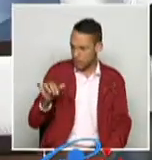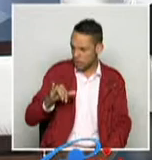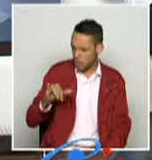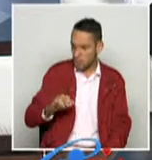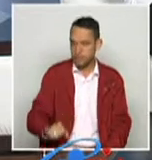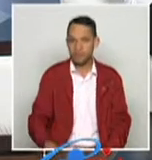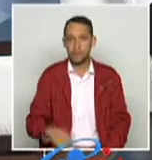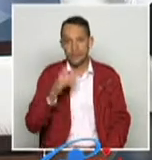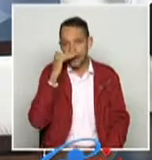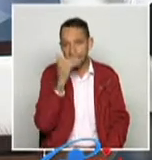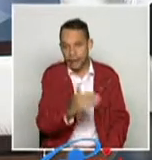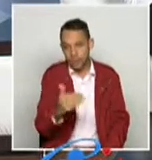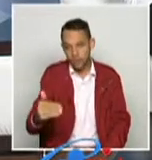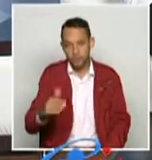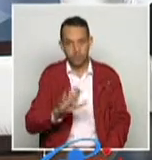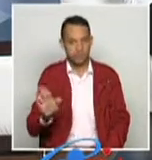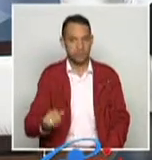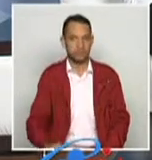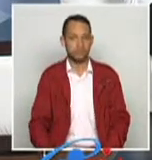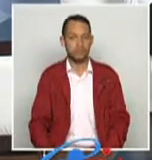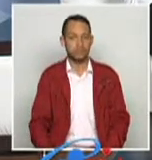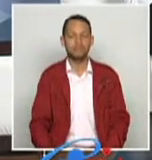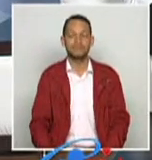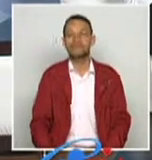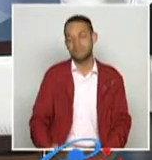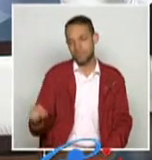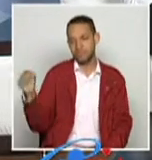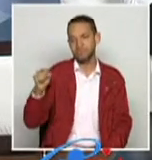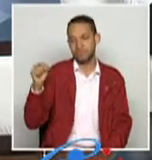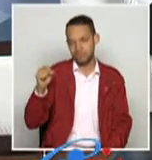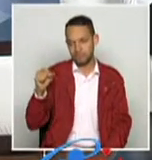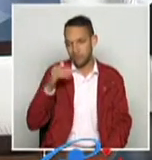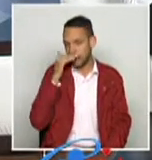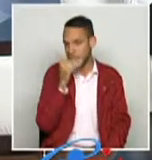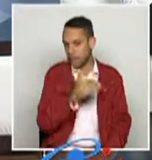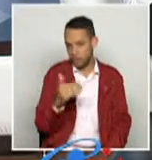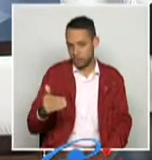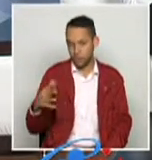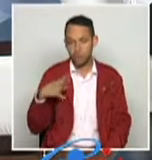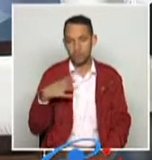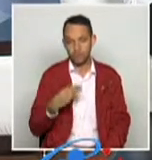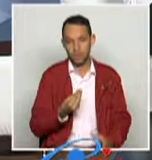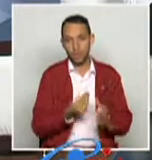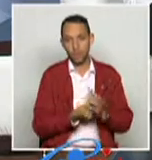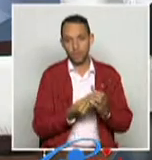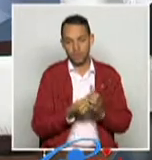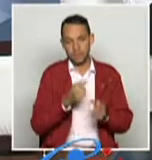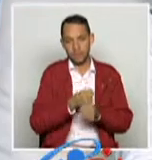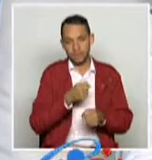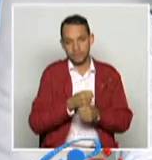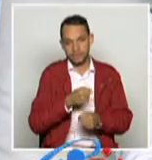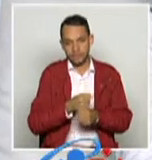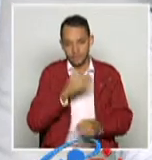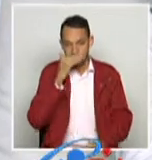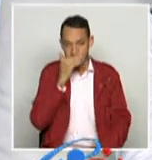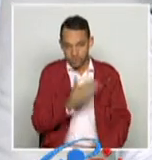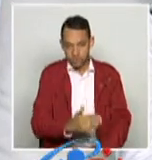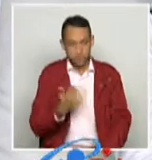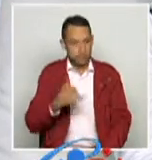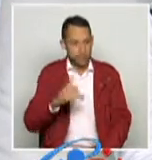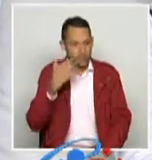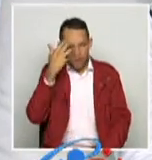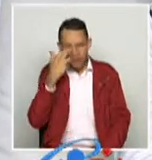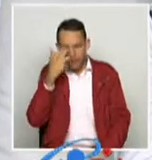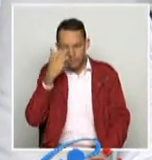Los niños. Los niños. Sí. Hay algo muy importante y es que la fundación, una vez el niño se le hace el